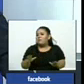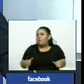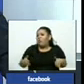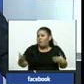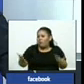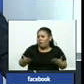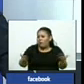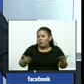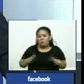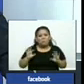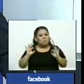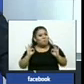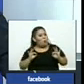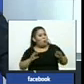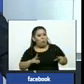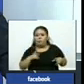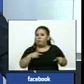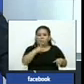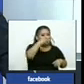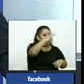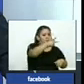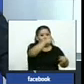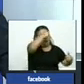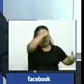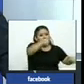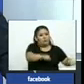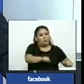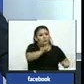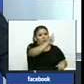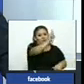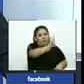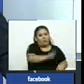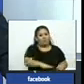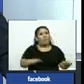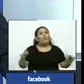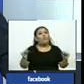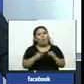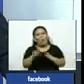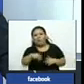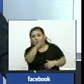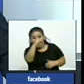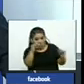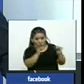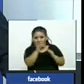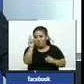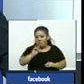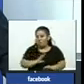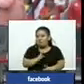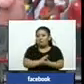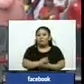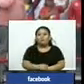de cortar vínculos con el gobierno en disputa de Venezuela con otras naciones. Enrique López nos cuenta más.